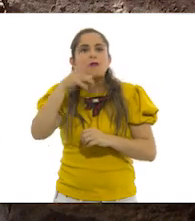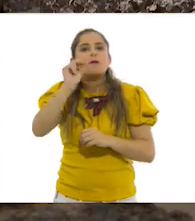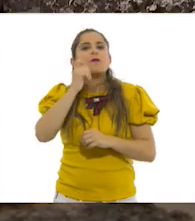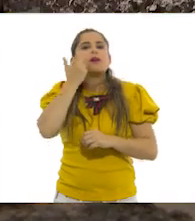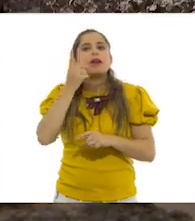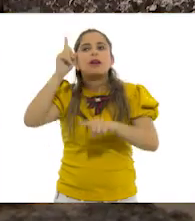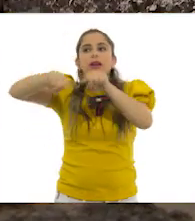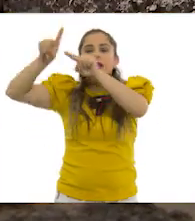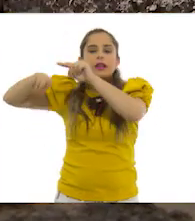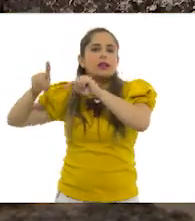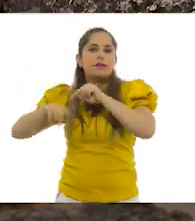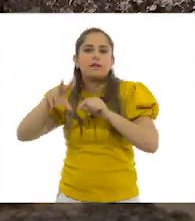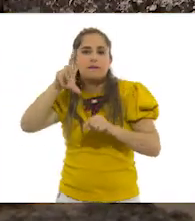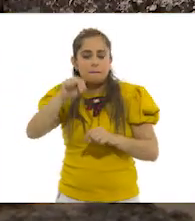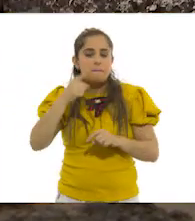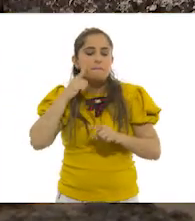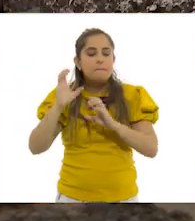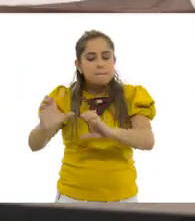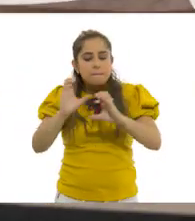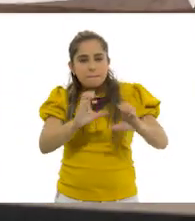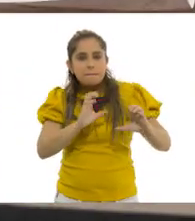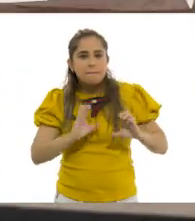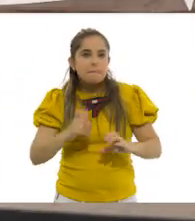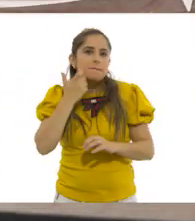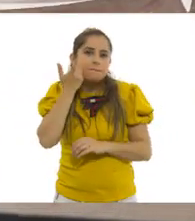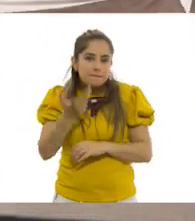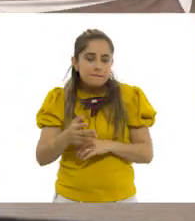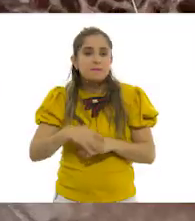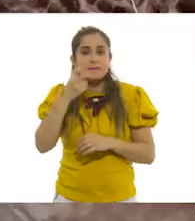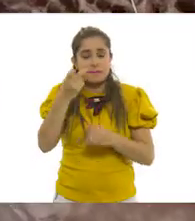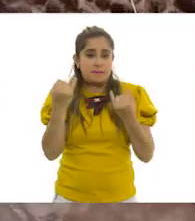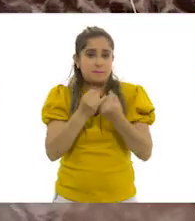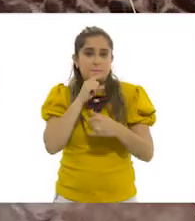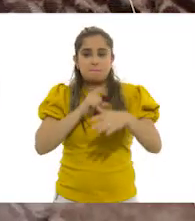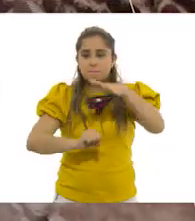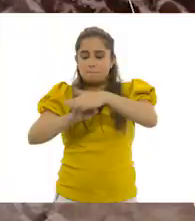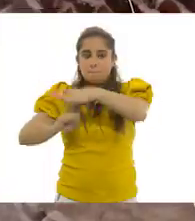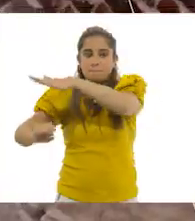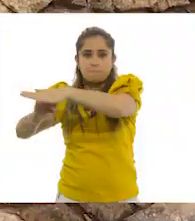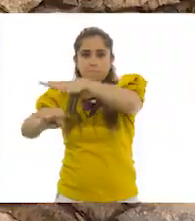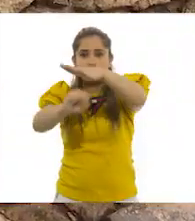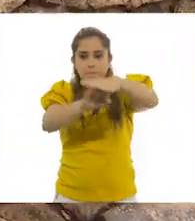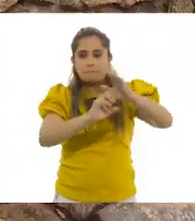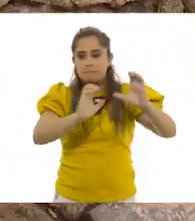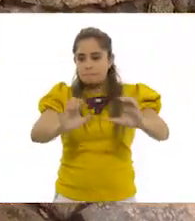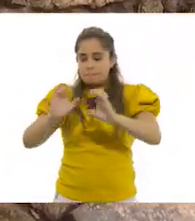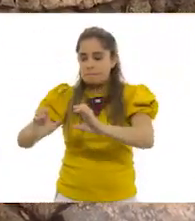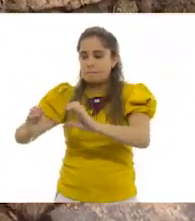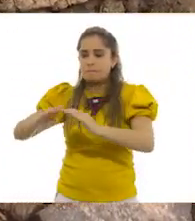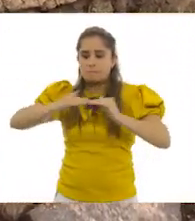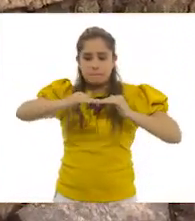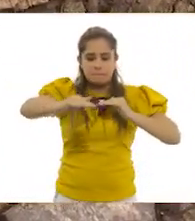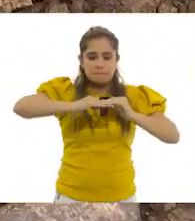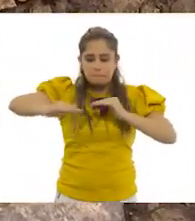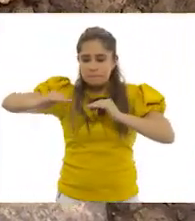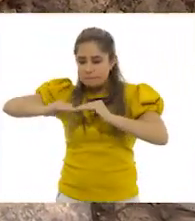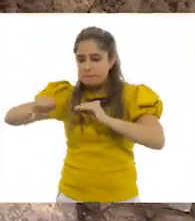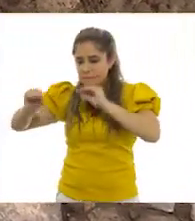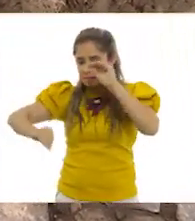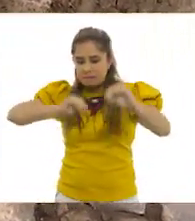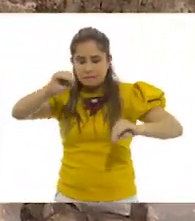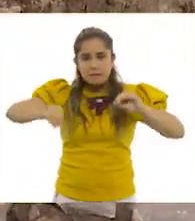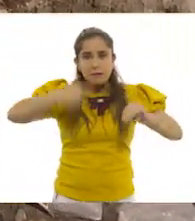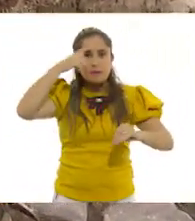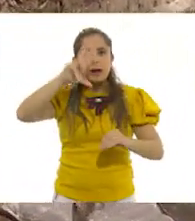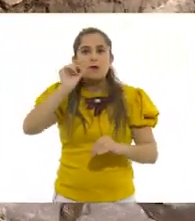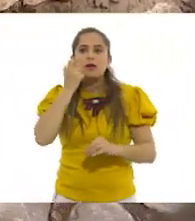al edificio. Allá, en fin. Entonces, en términos también estructurales, se va a tener que definir la cimentación de alguna manera para que